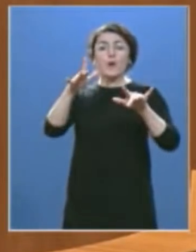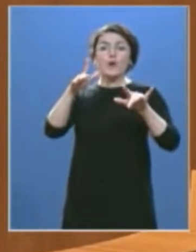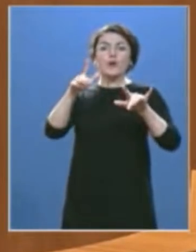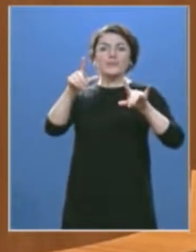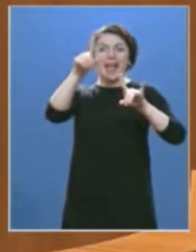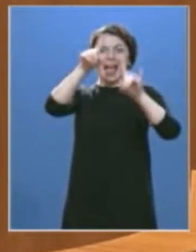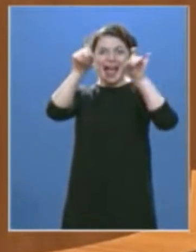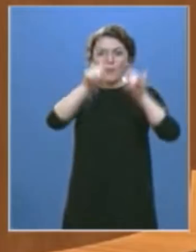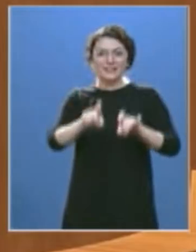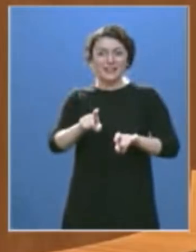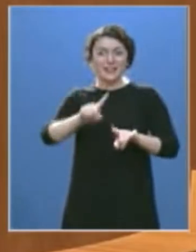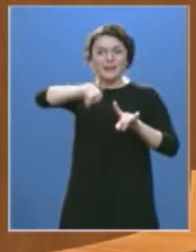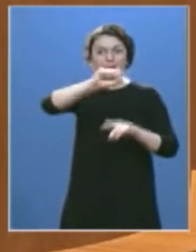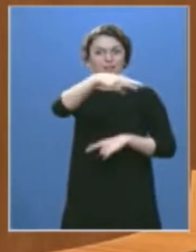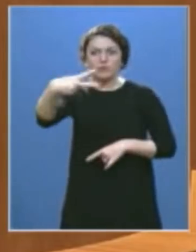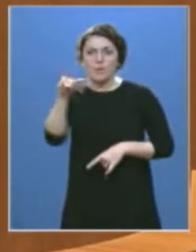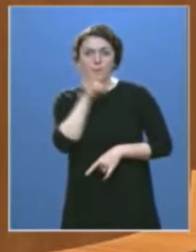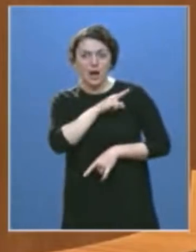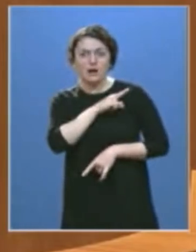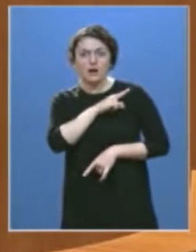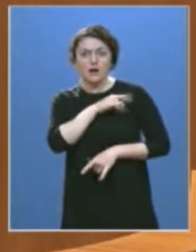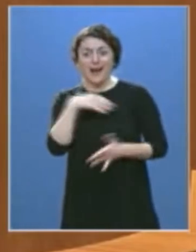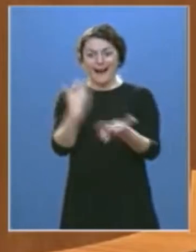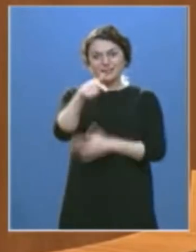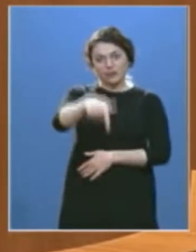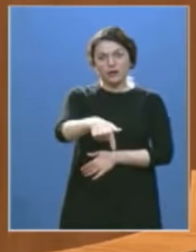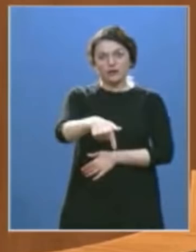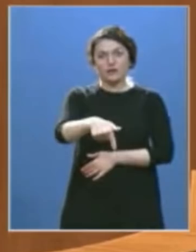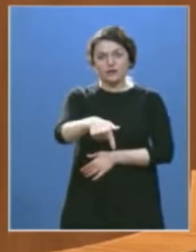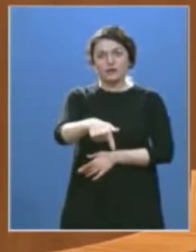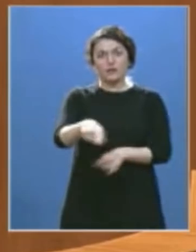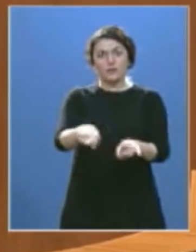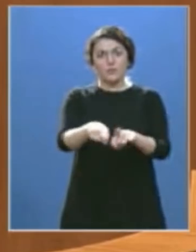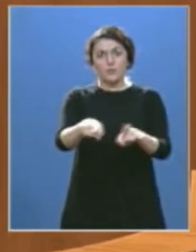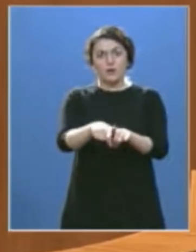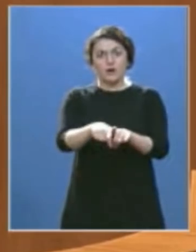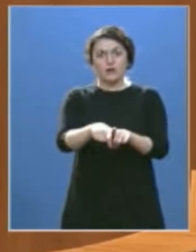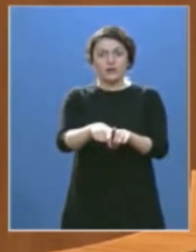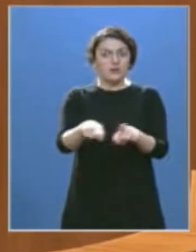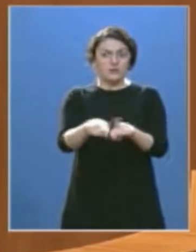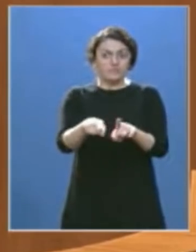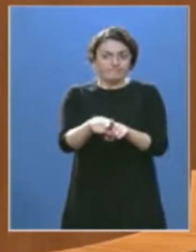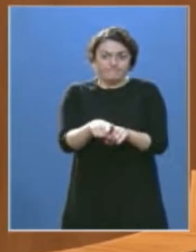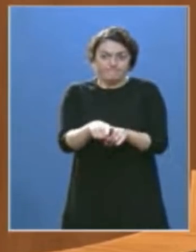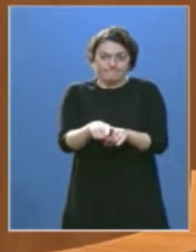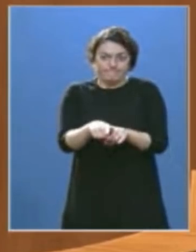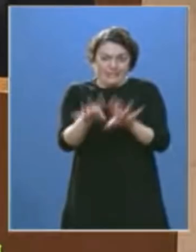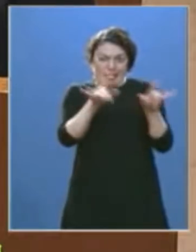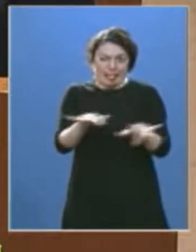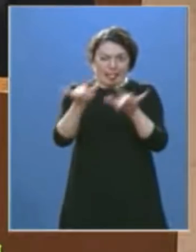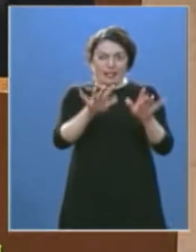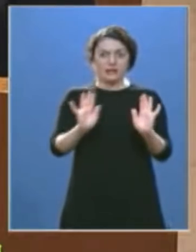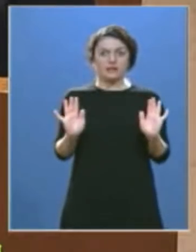le han salido rano. Todo ello para llegar hasta aquí incubando al huevo da serpiente. Sin dúda